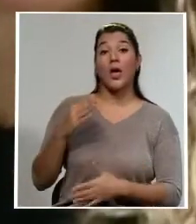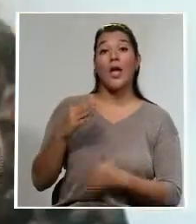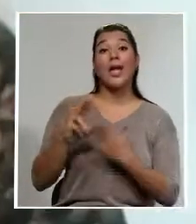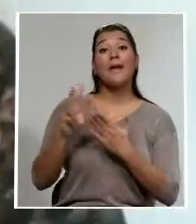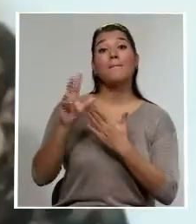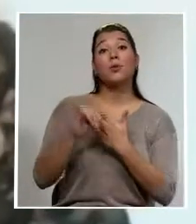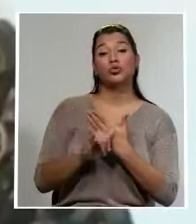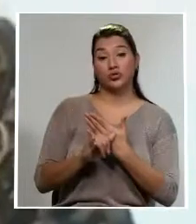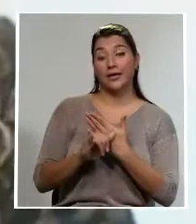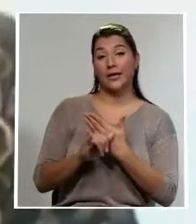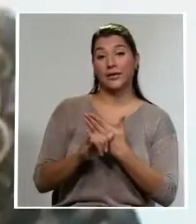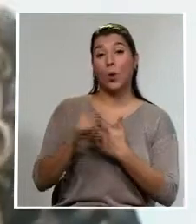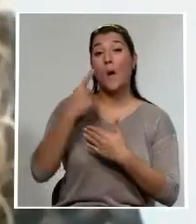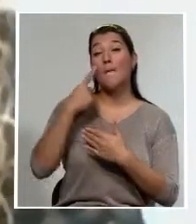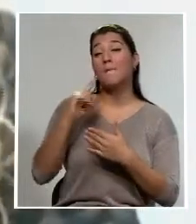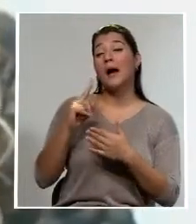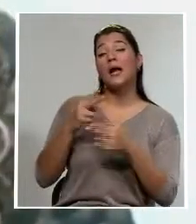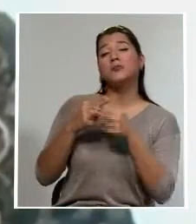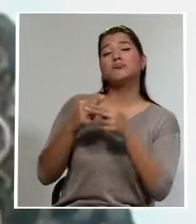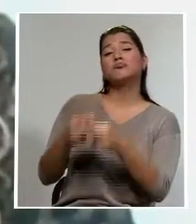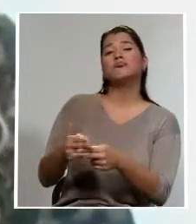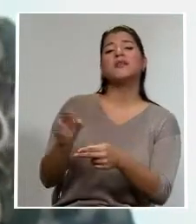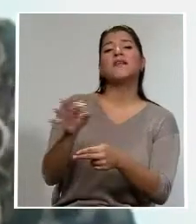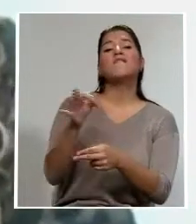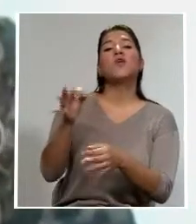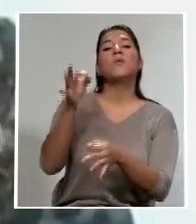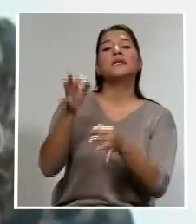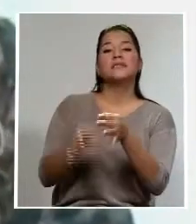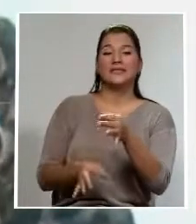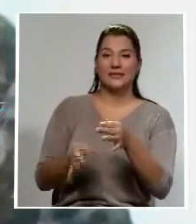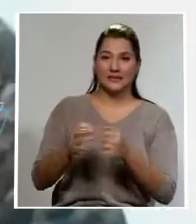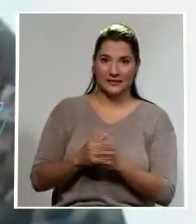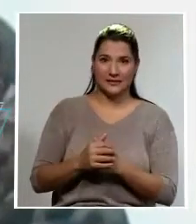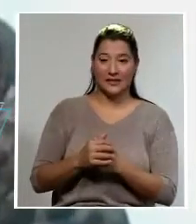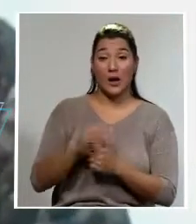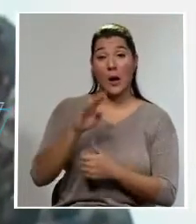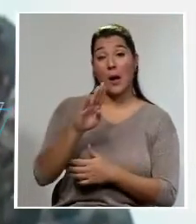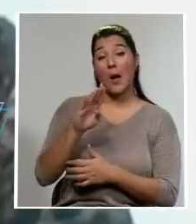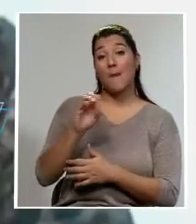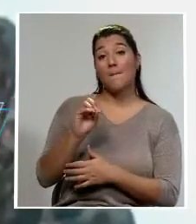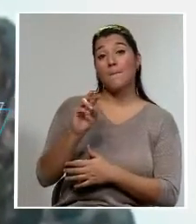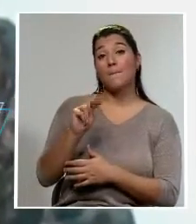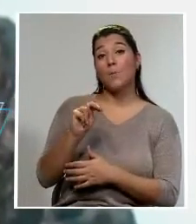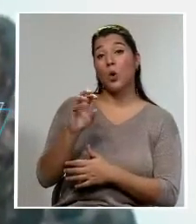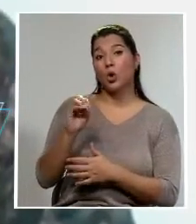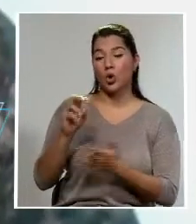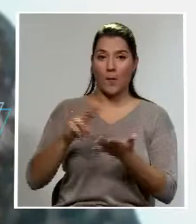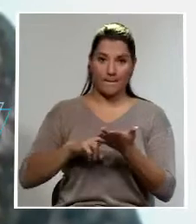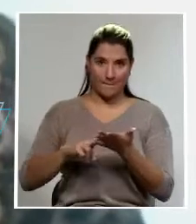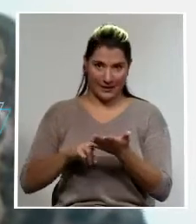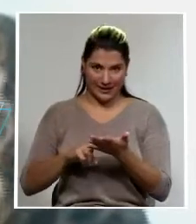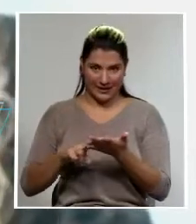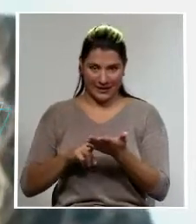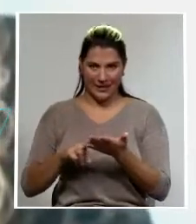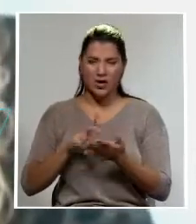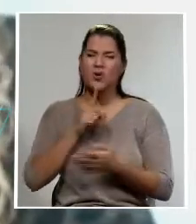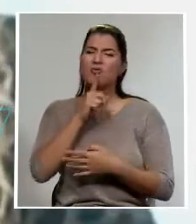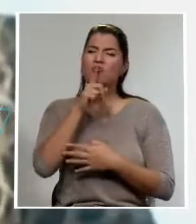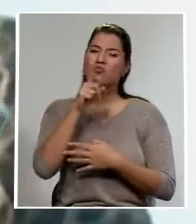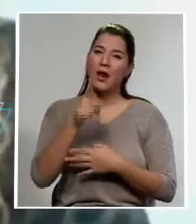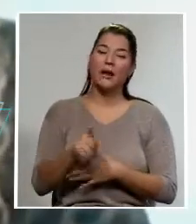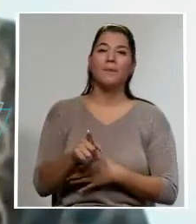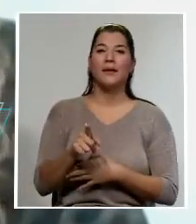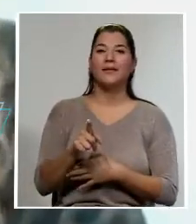proyecto, para llamarlo de una forma sencilla, nos hacemos referencia a él como bonos verdes. Realmente es la promoción